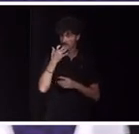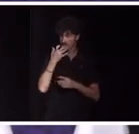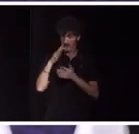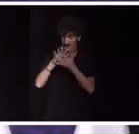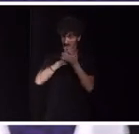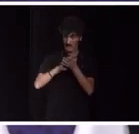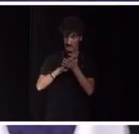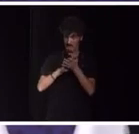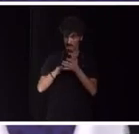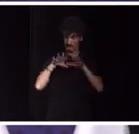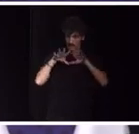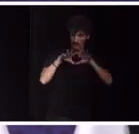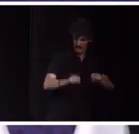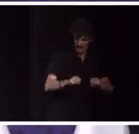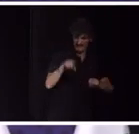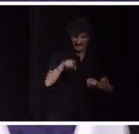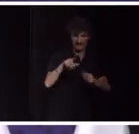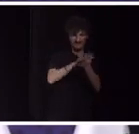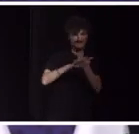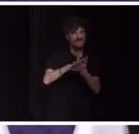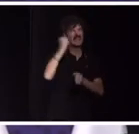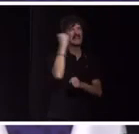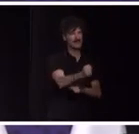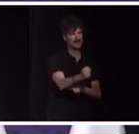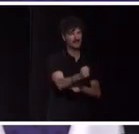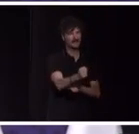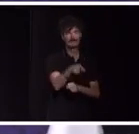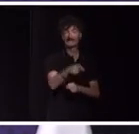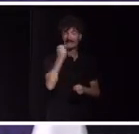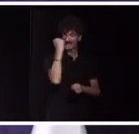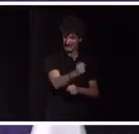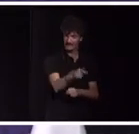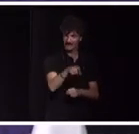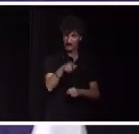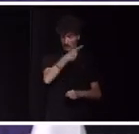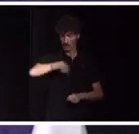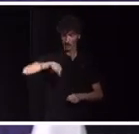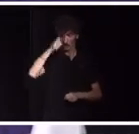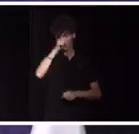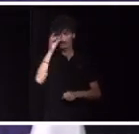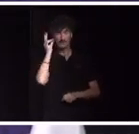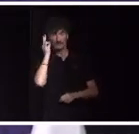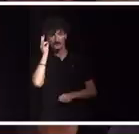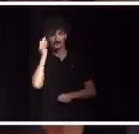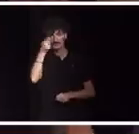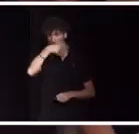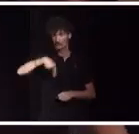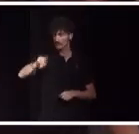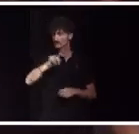es un crimen. Nosotros y nosotras